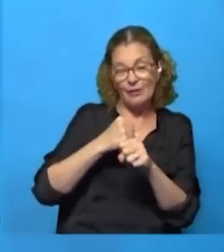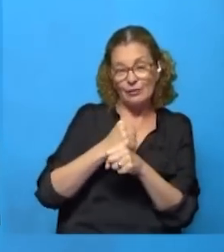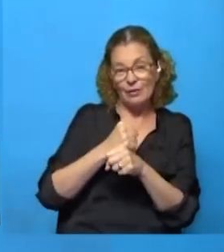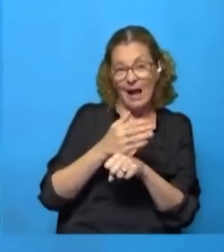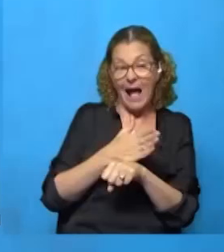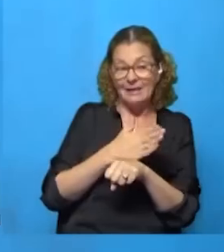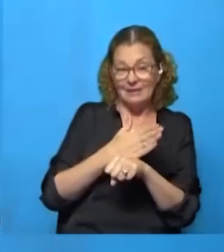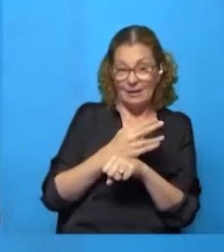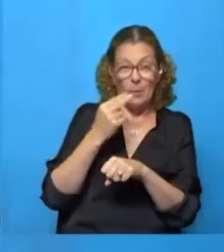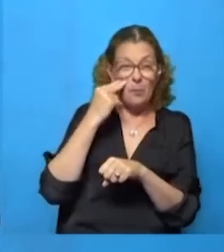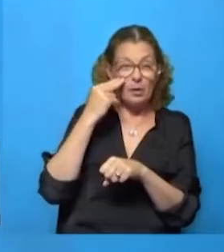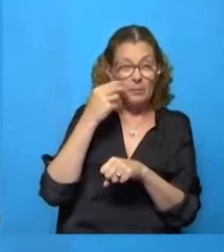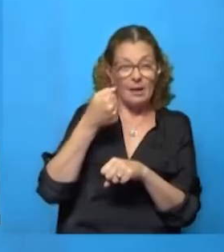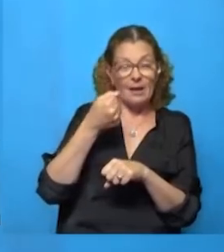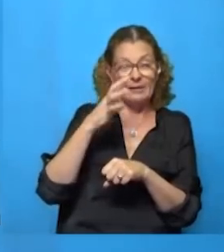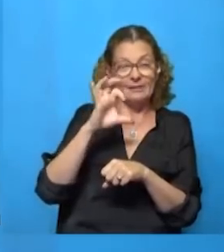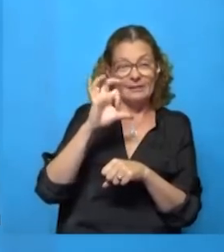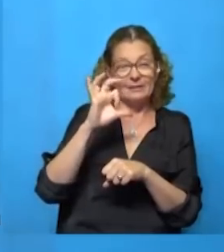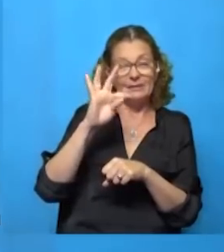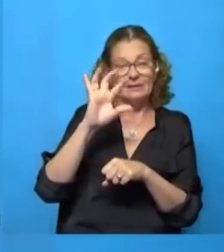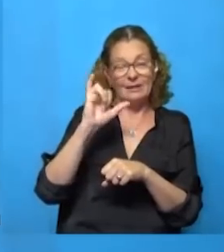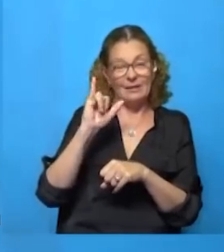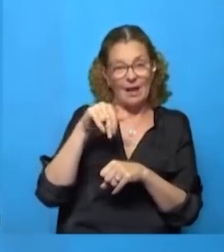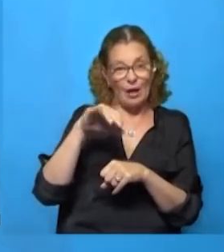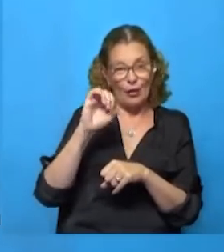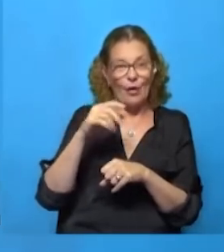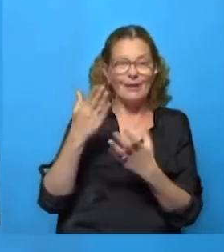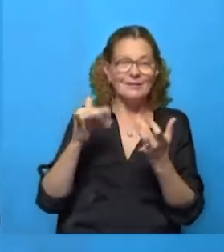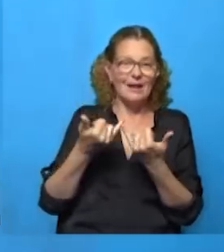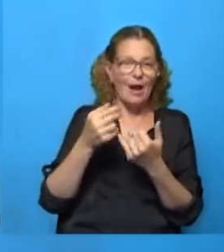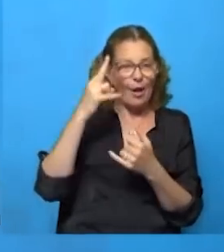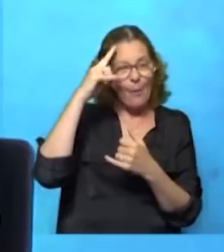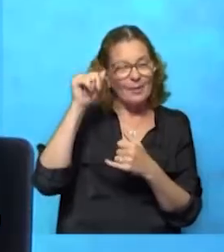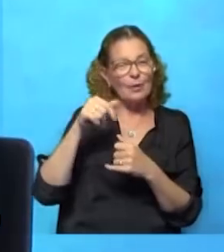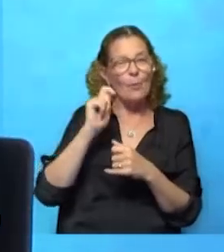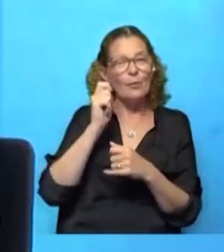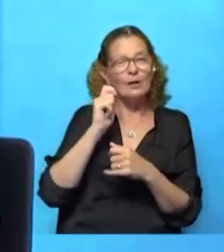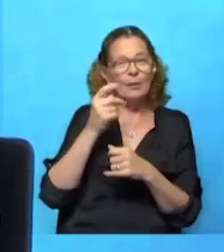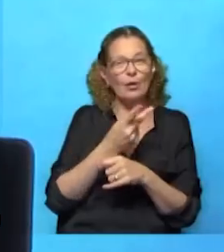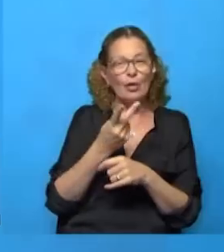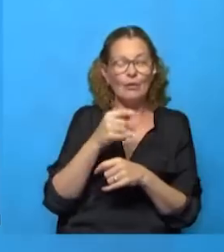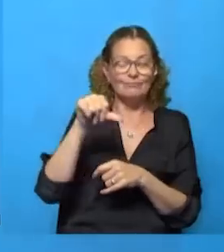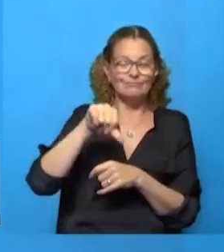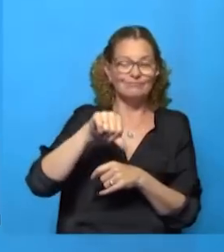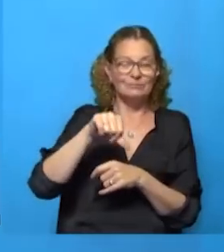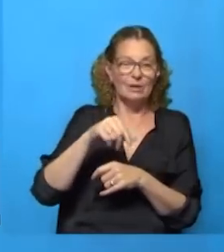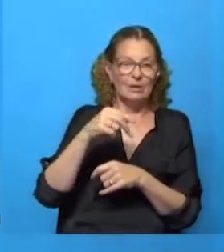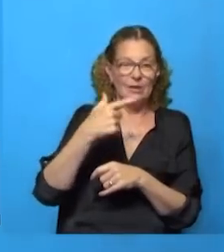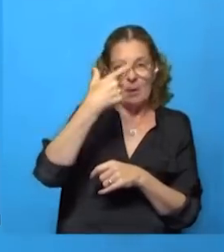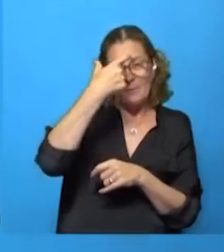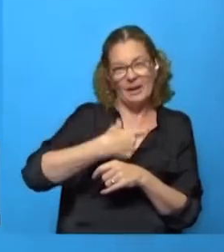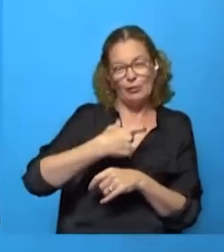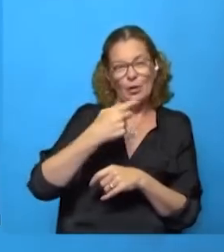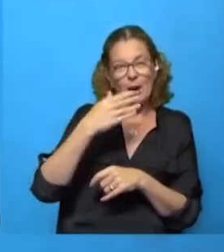del caso asesiano que ya iban produciendo fenómenos en la opinión pública ambos dos con impacto negativo en la imagen del presidente